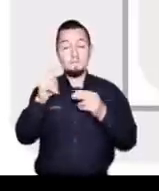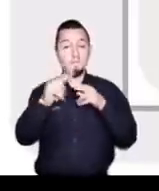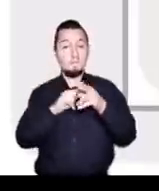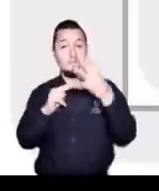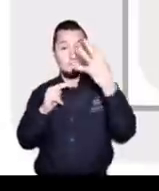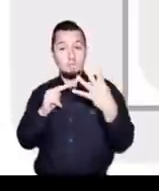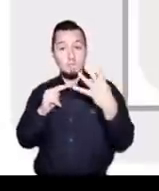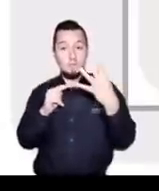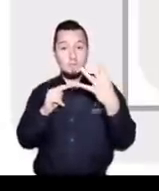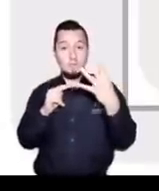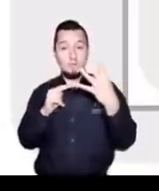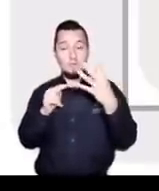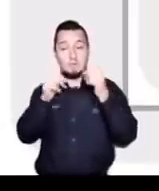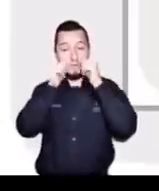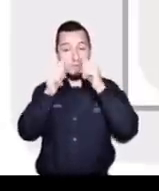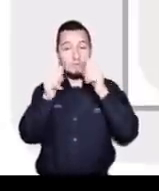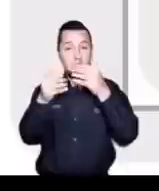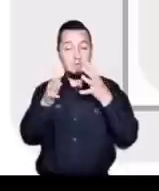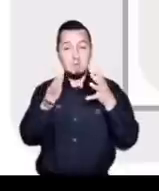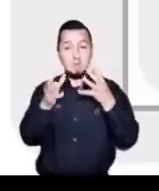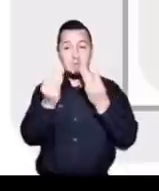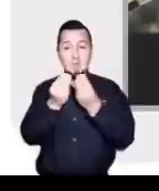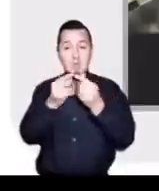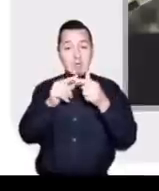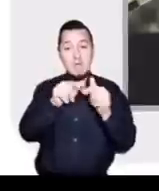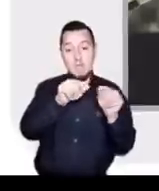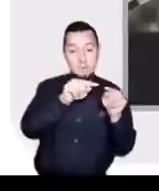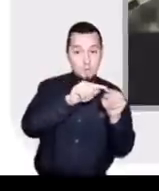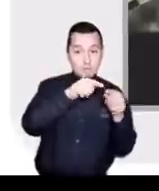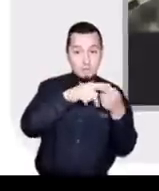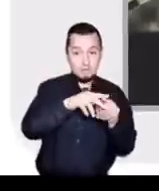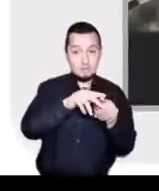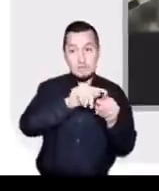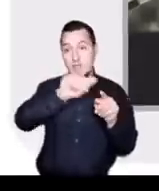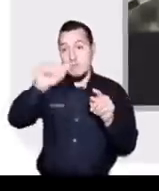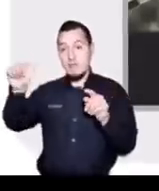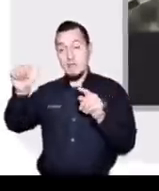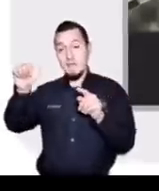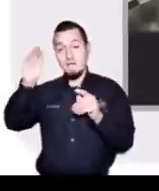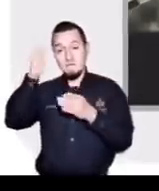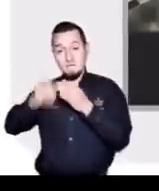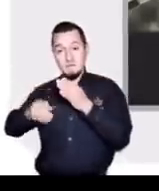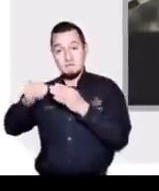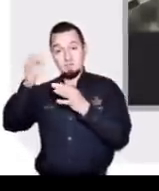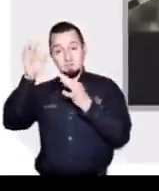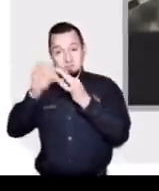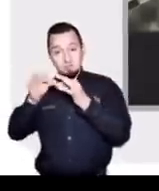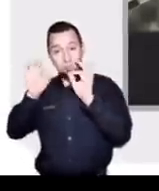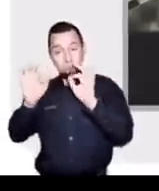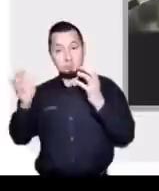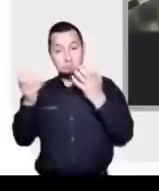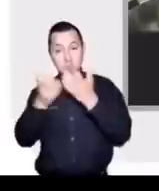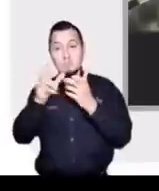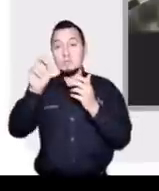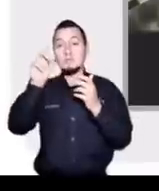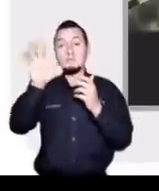estima de punta a punta, de Tlacomulco Centro hasta las puntas, en 35 minutos,